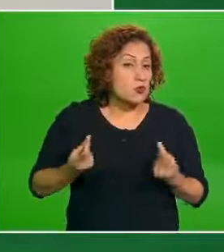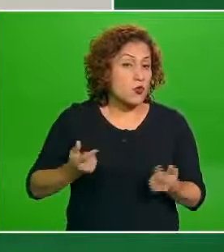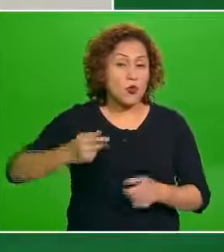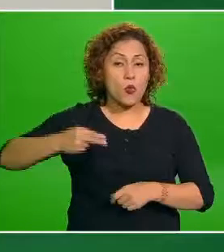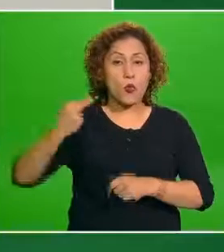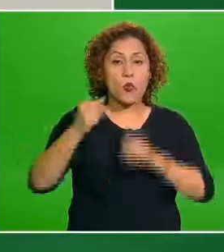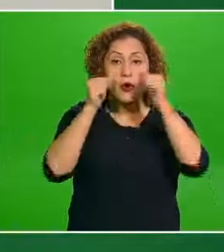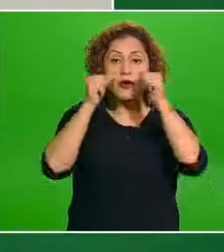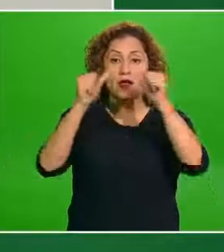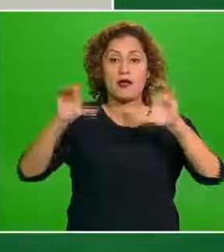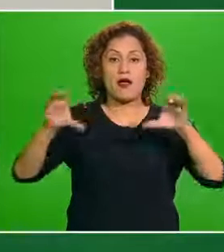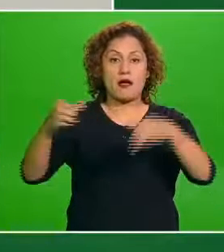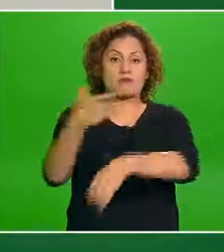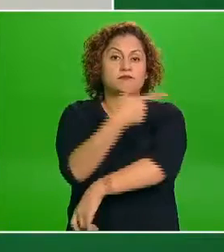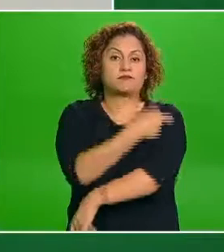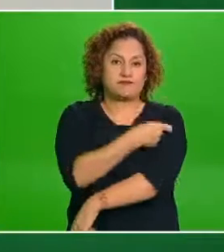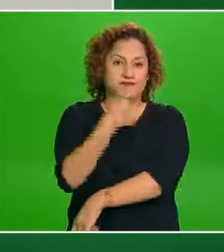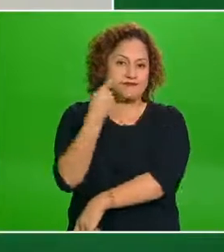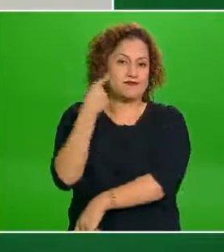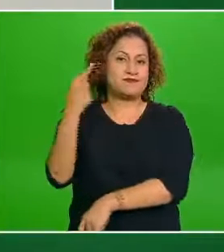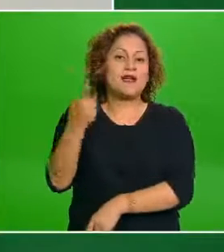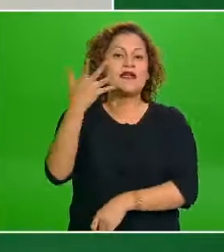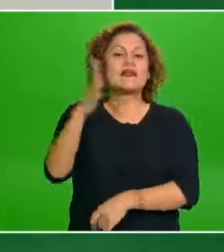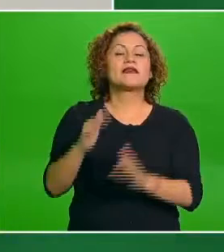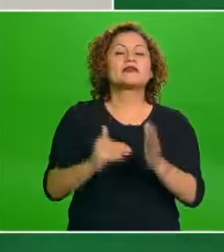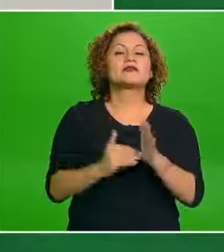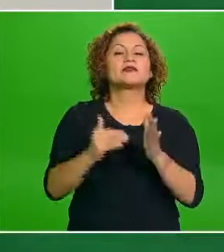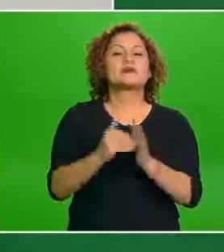rápidamente. Como ustedes pueden ver, ya son más de